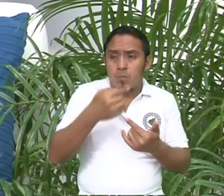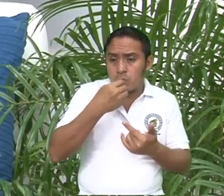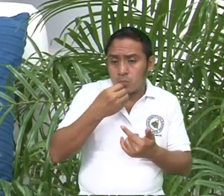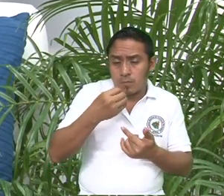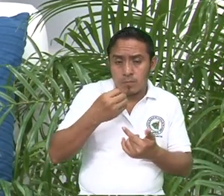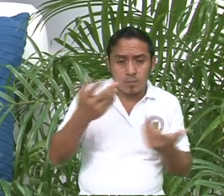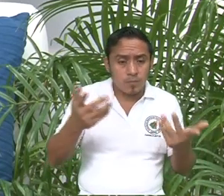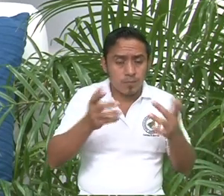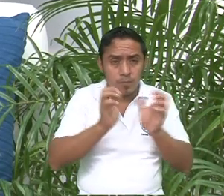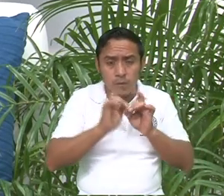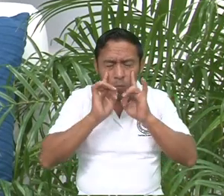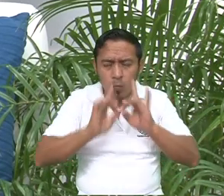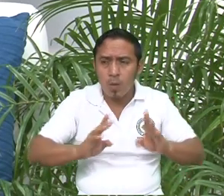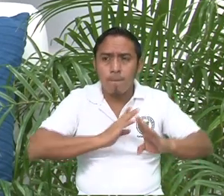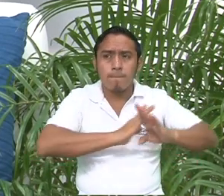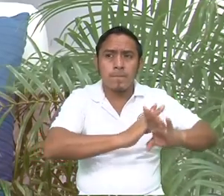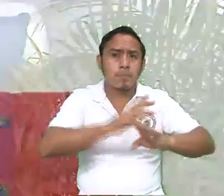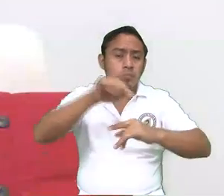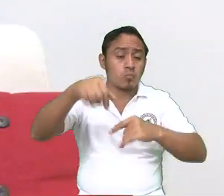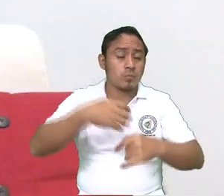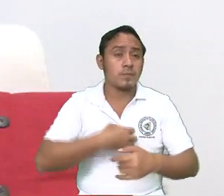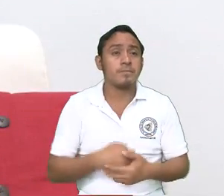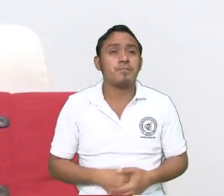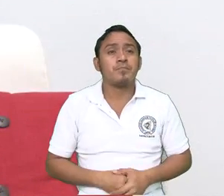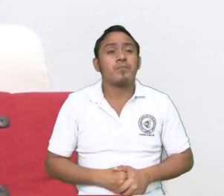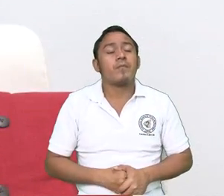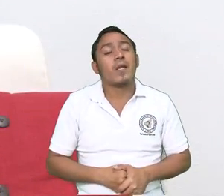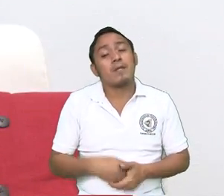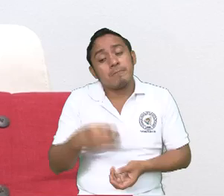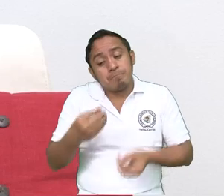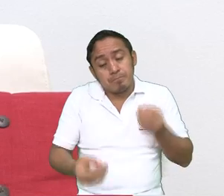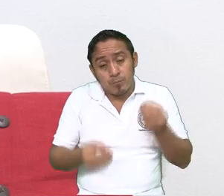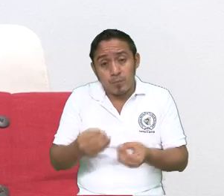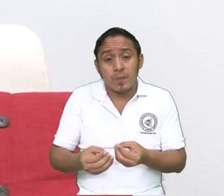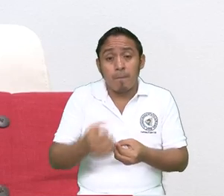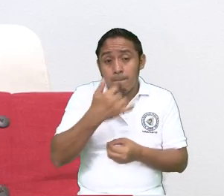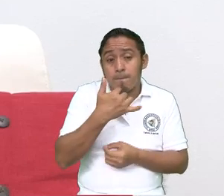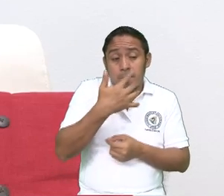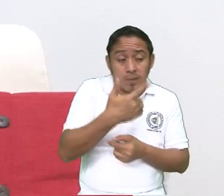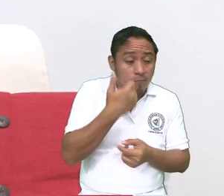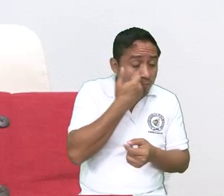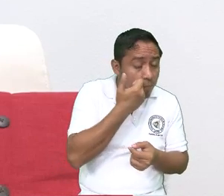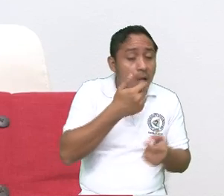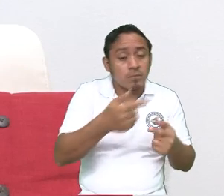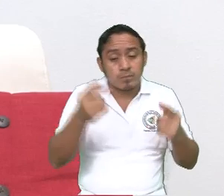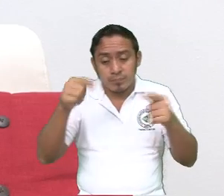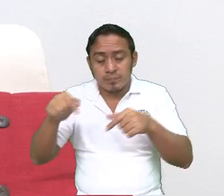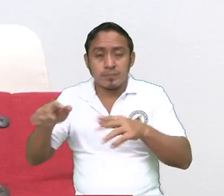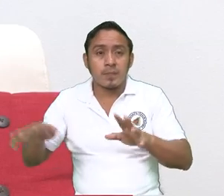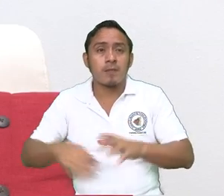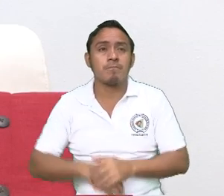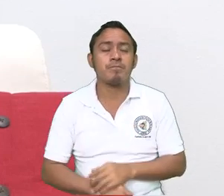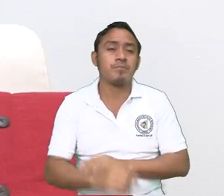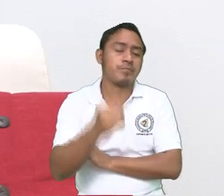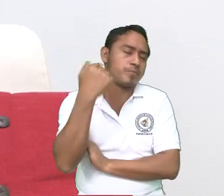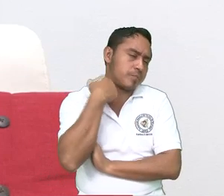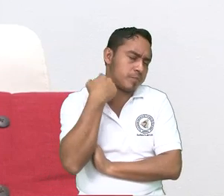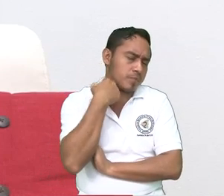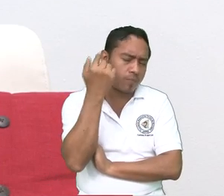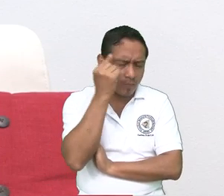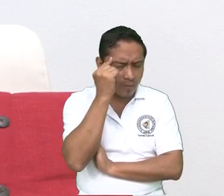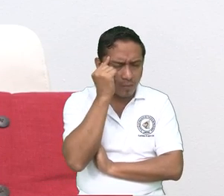implementar eso va a depender de la causa históricamente se piensa de que